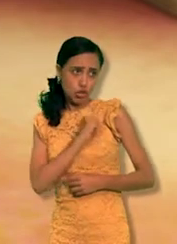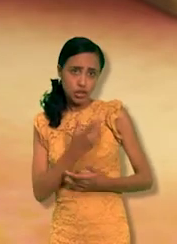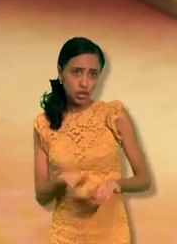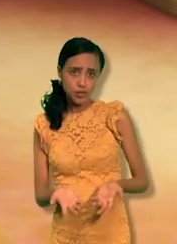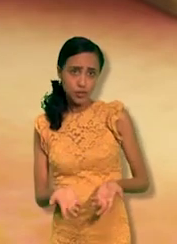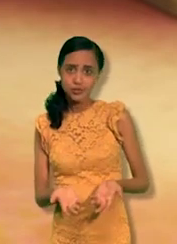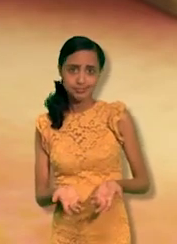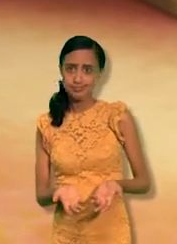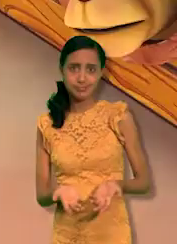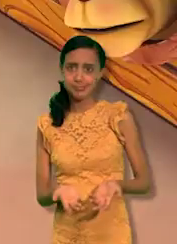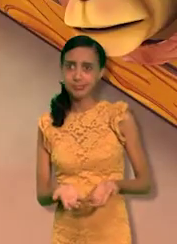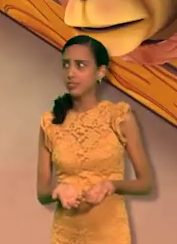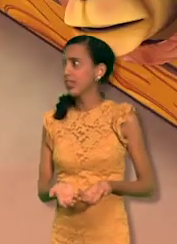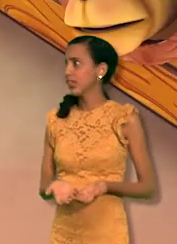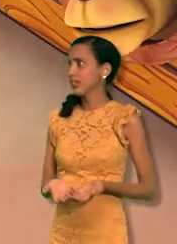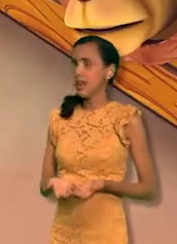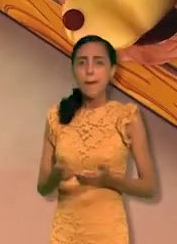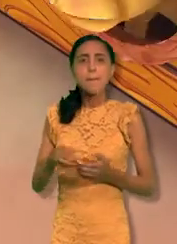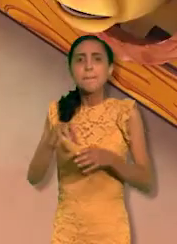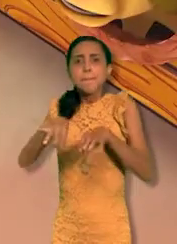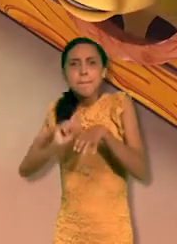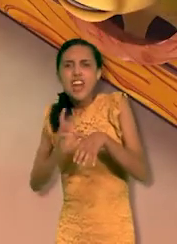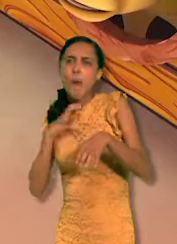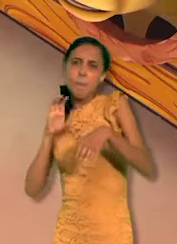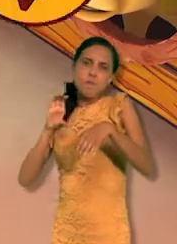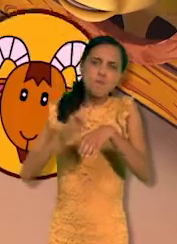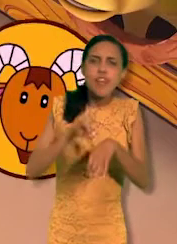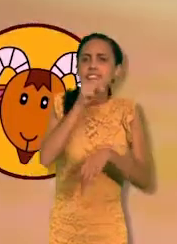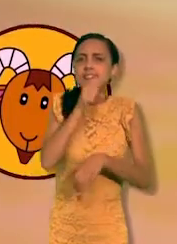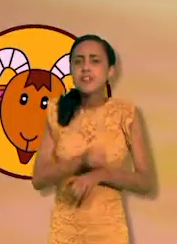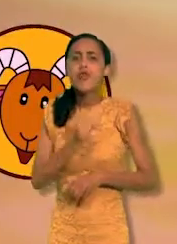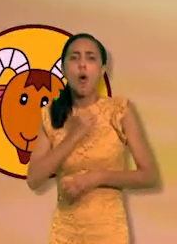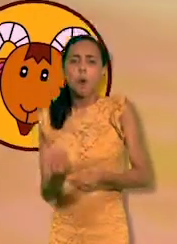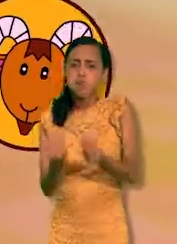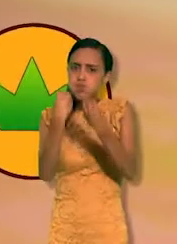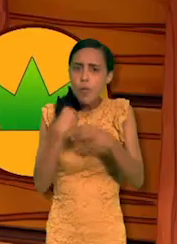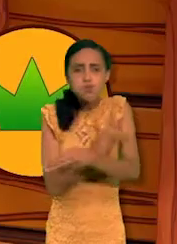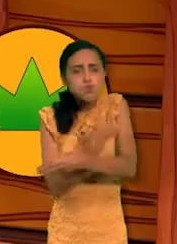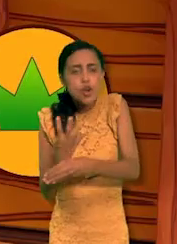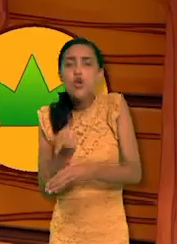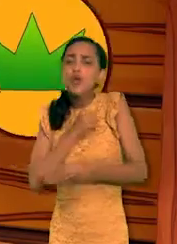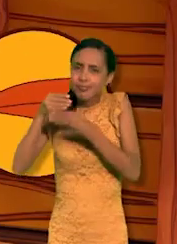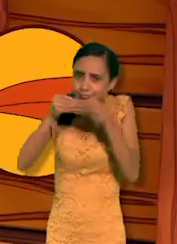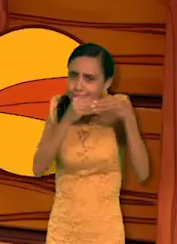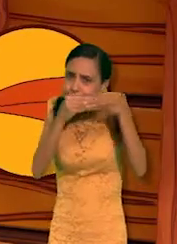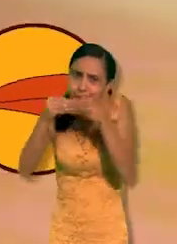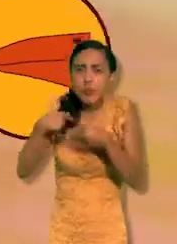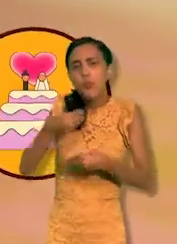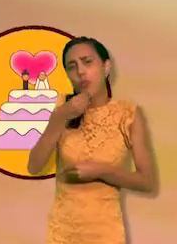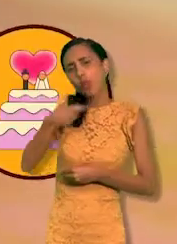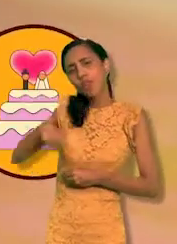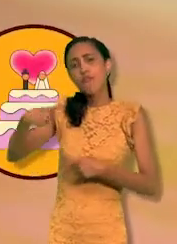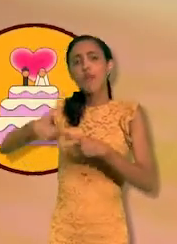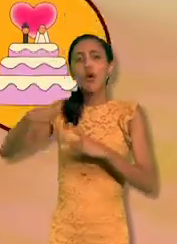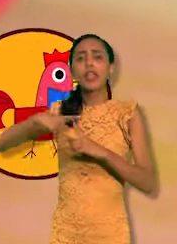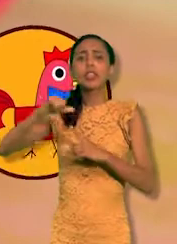no quiero! ¡Eh, perro! ¡Muerde al chivo! ¡Que no quiere comerse la hierba! ¡Que no quiere limpiarme el pico para ir